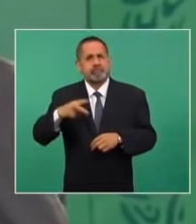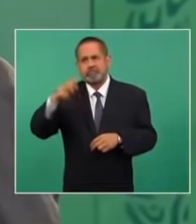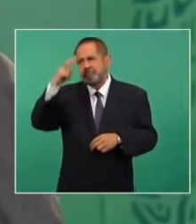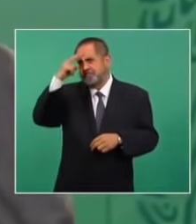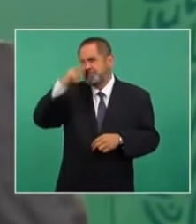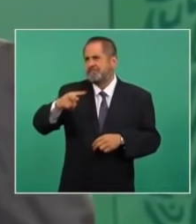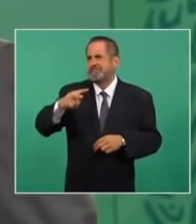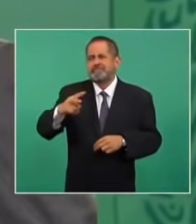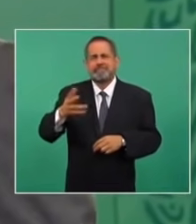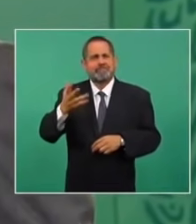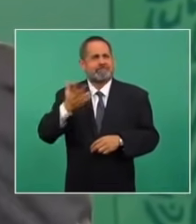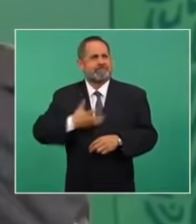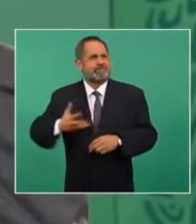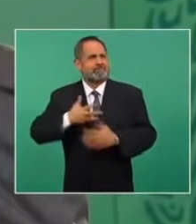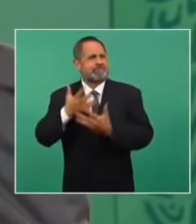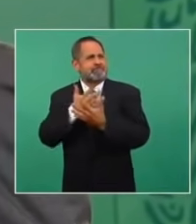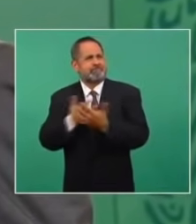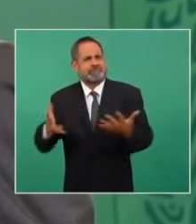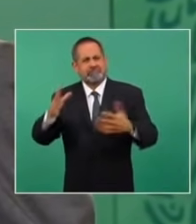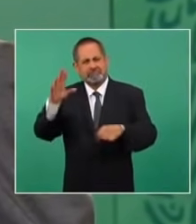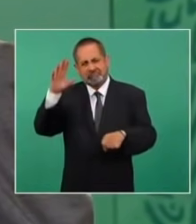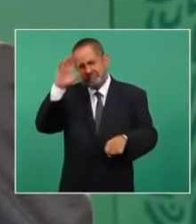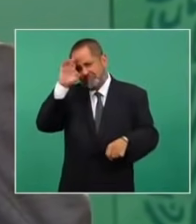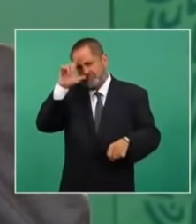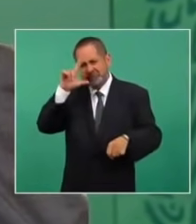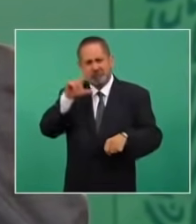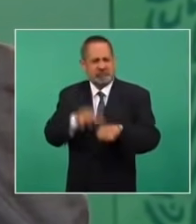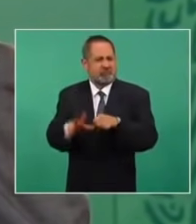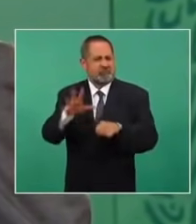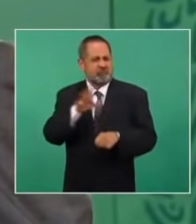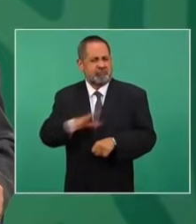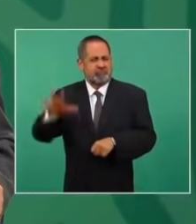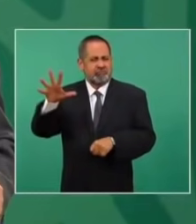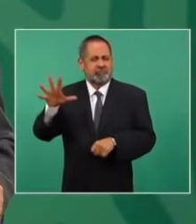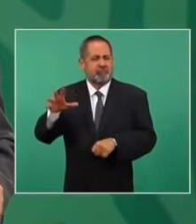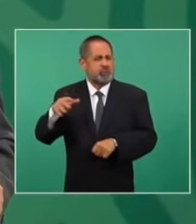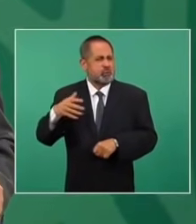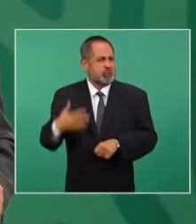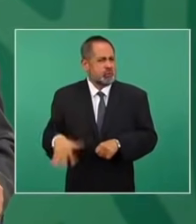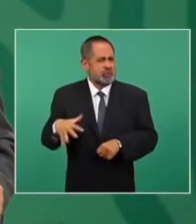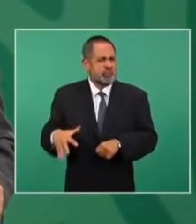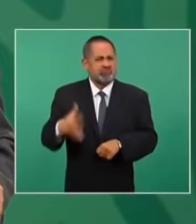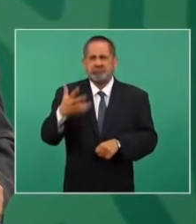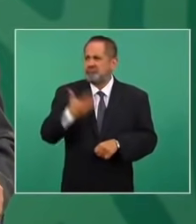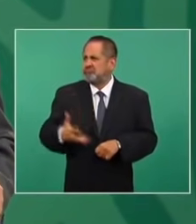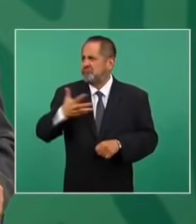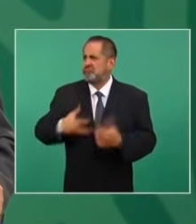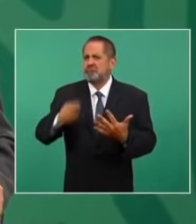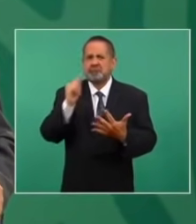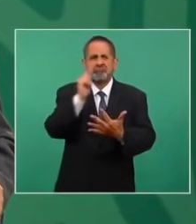la grandeza cultural de México. Es una exposición que